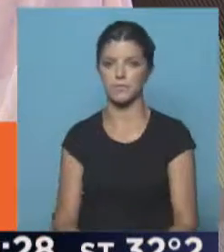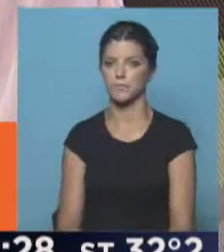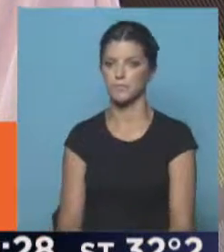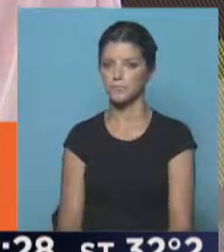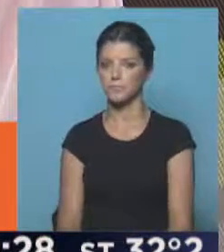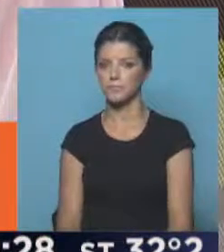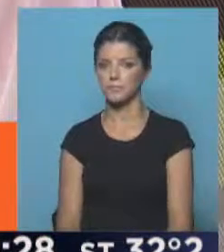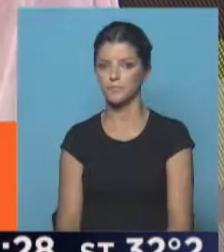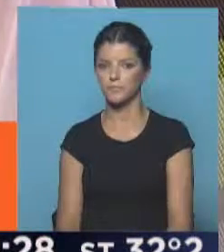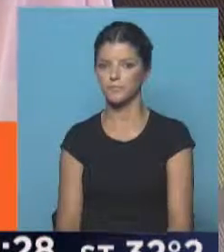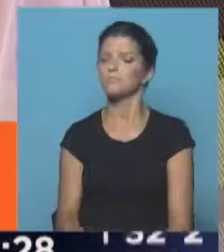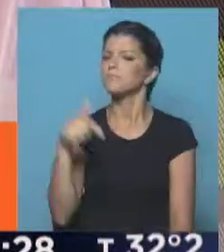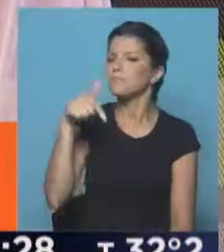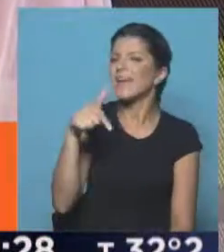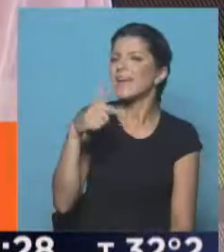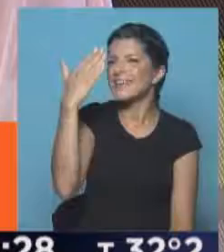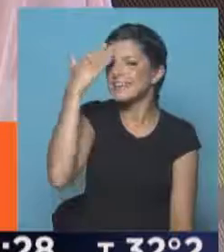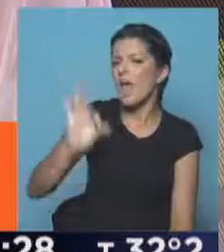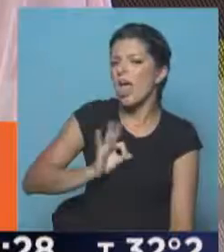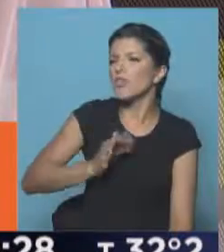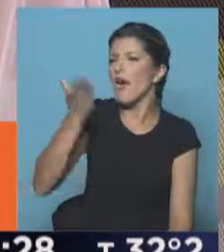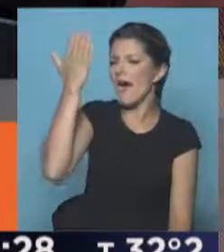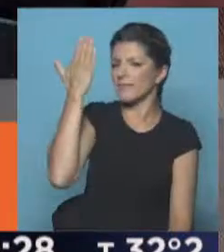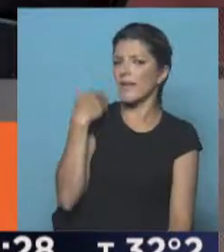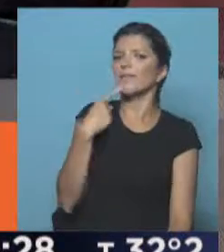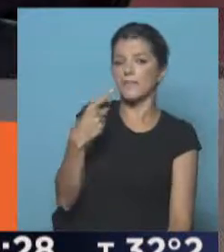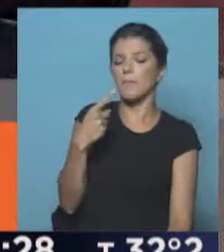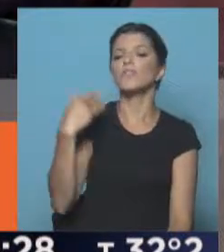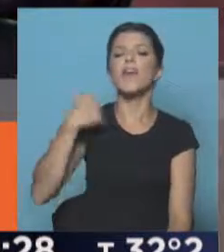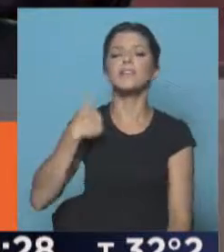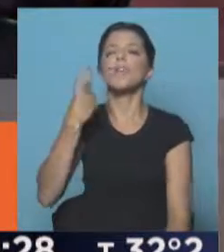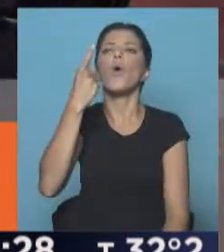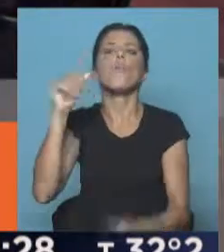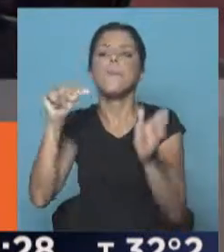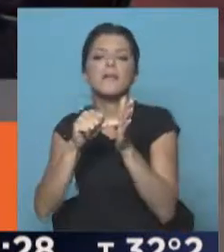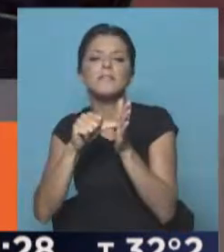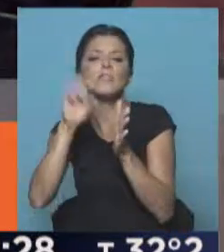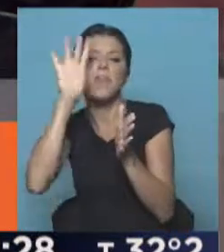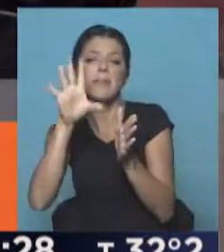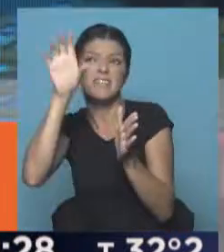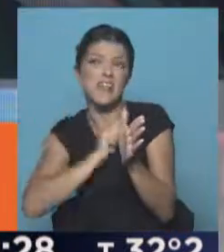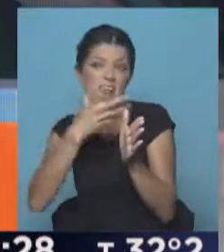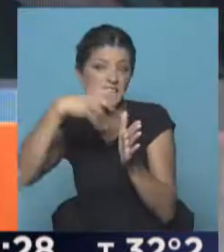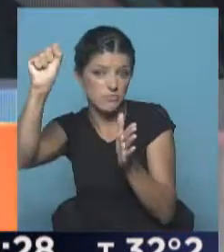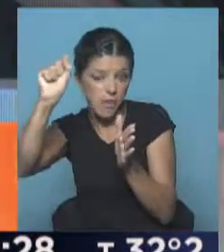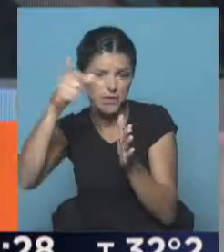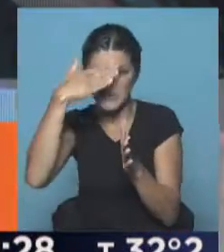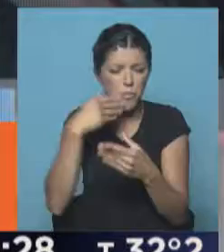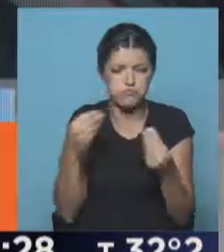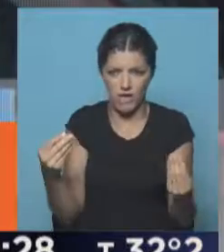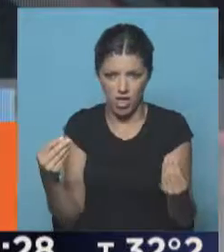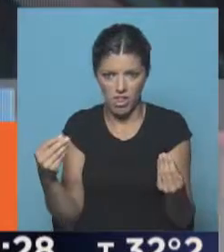normal escuchar hace 15 años que argentina en un país de tránsito que pasó paso que esta realidad